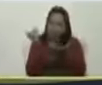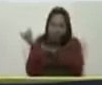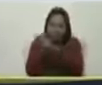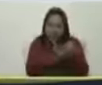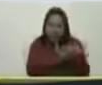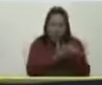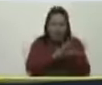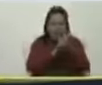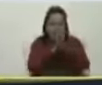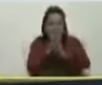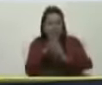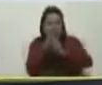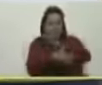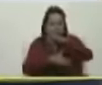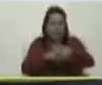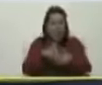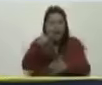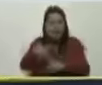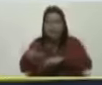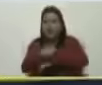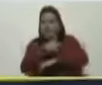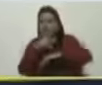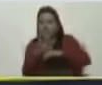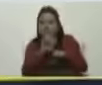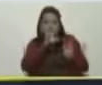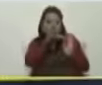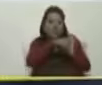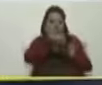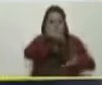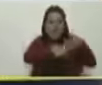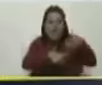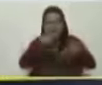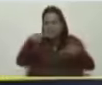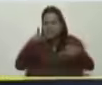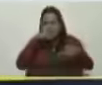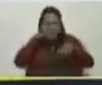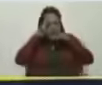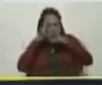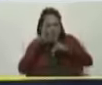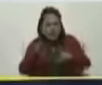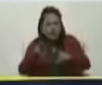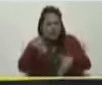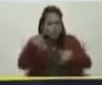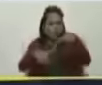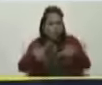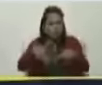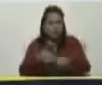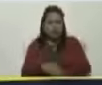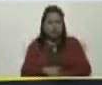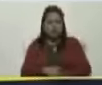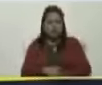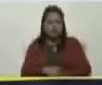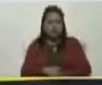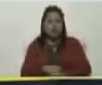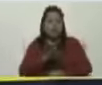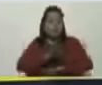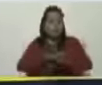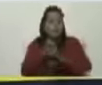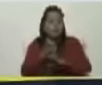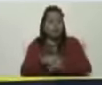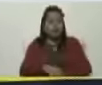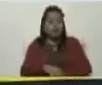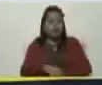reeditar, que aquí hay un gobierno de facto, que aquí no se respetaron esos resultados electorales, porque hay